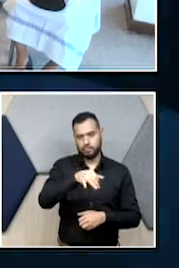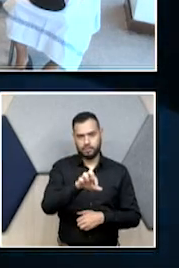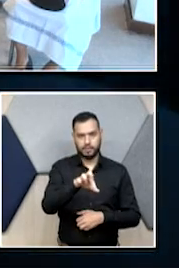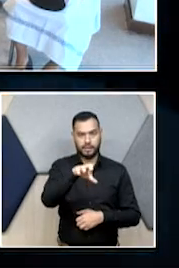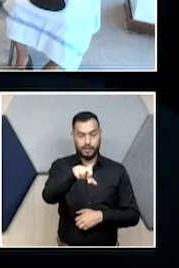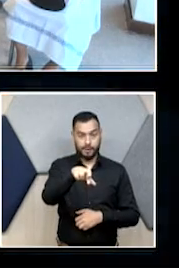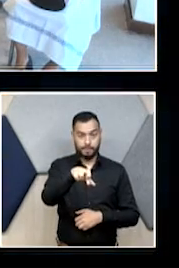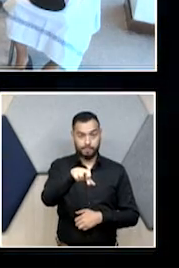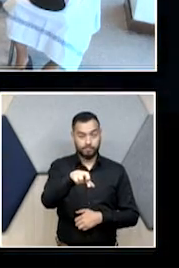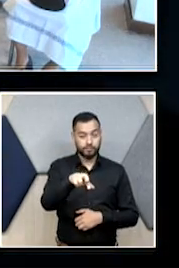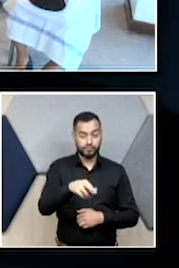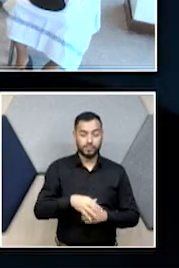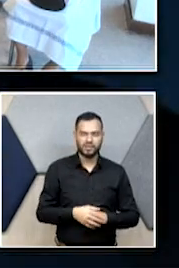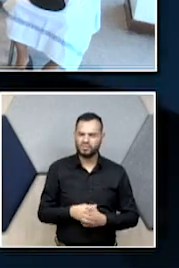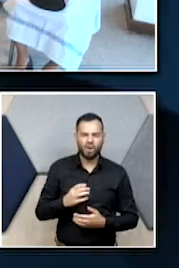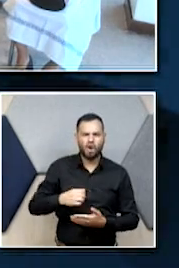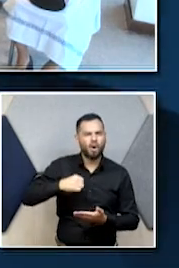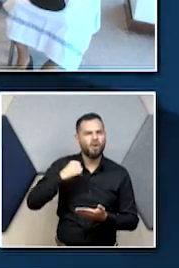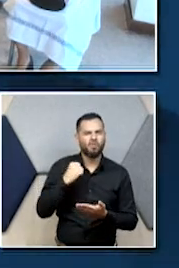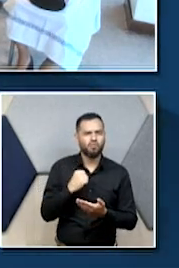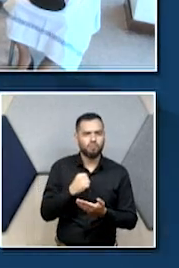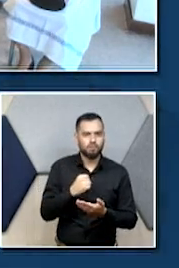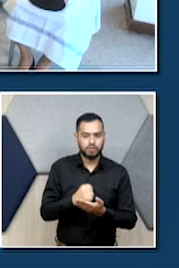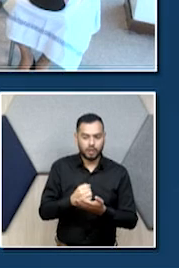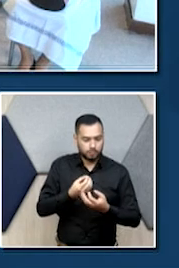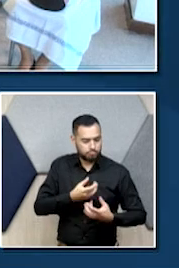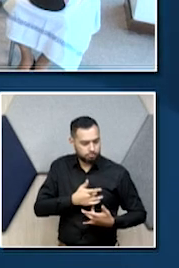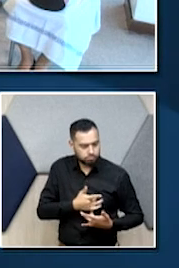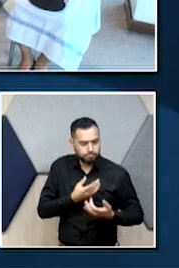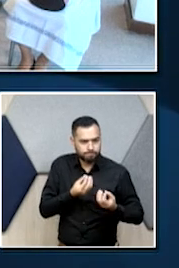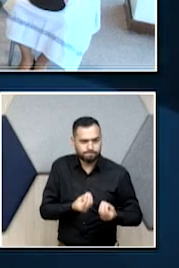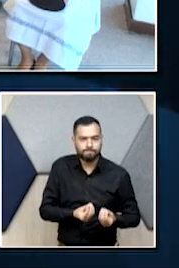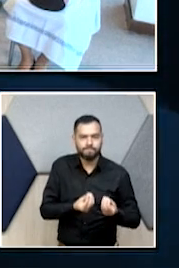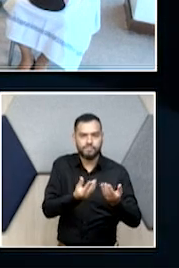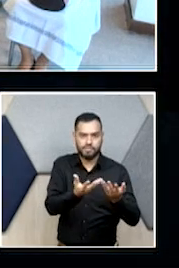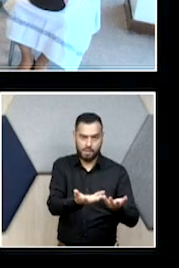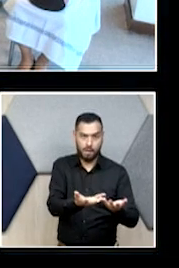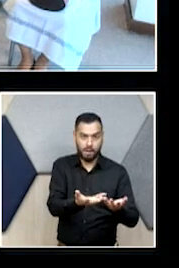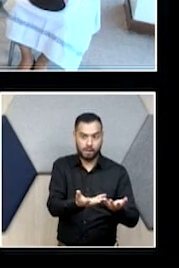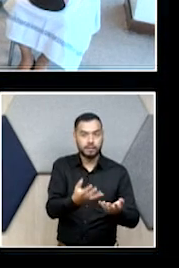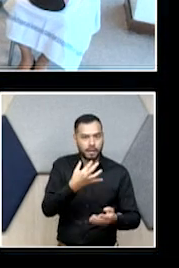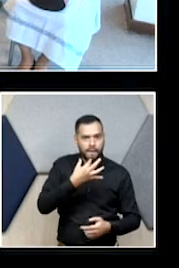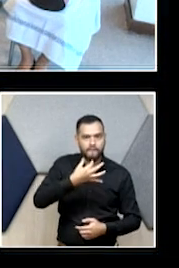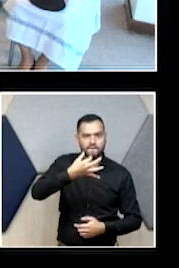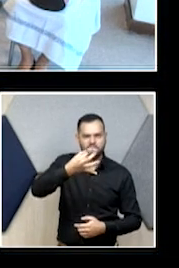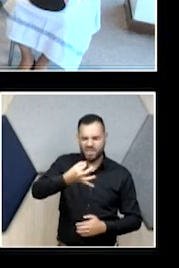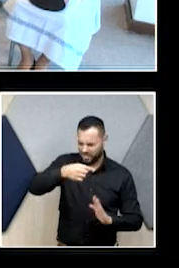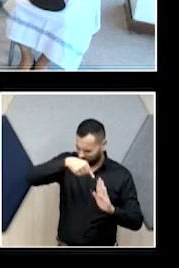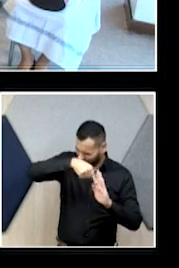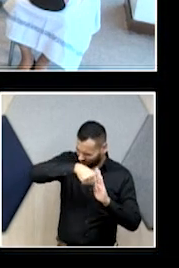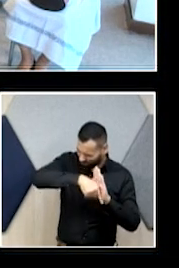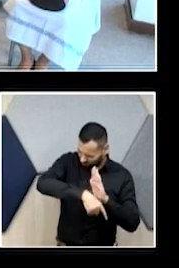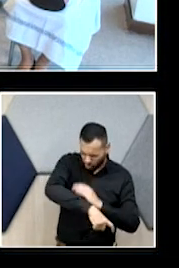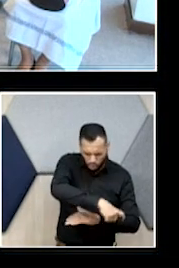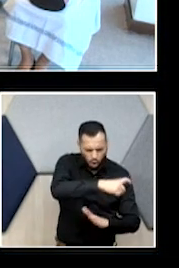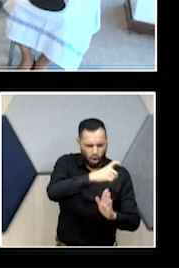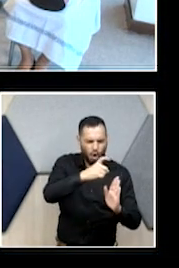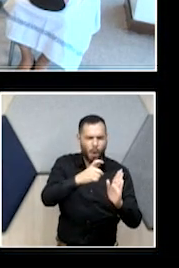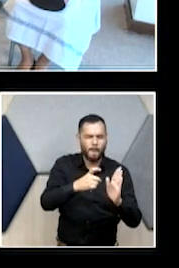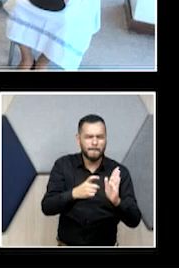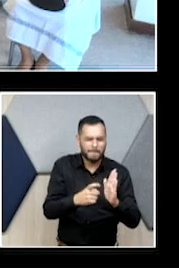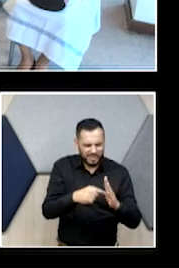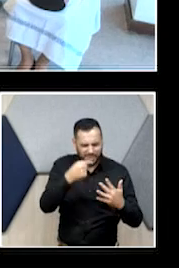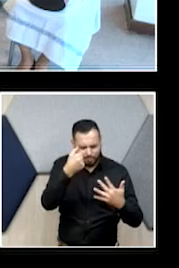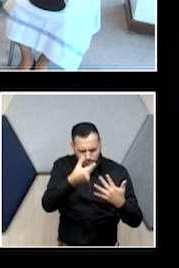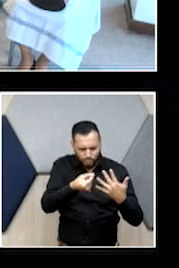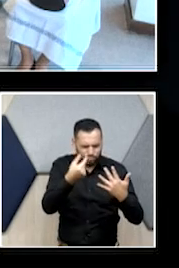la obligación de aportar verdad exhaustiva y detallada